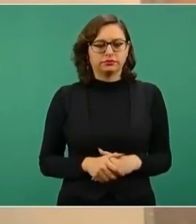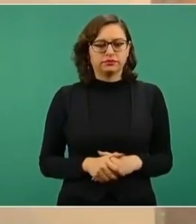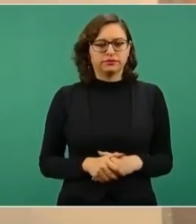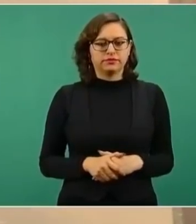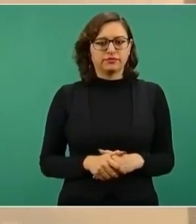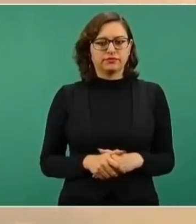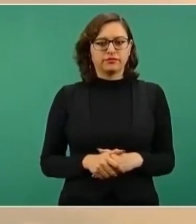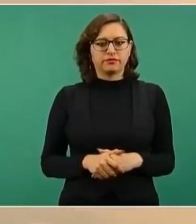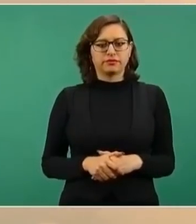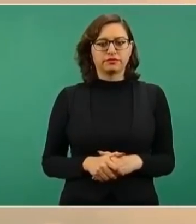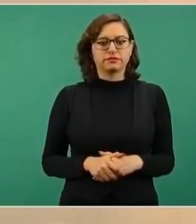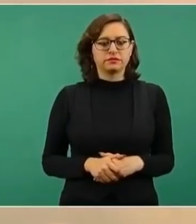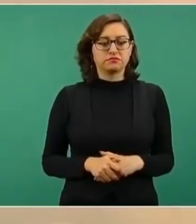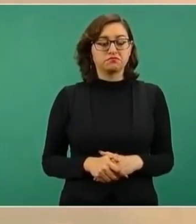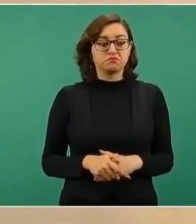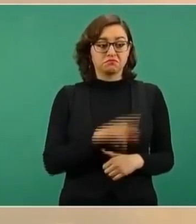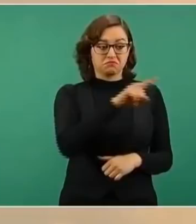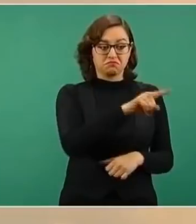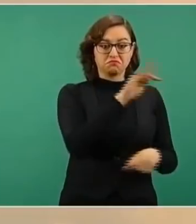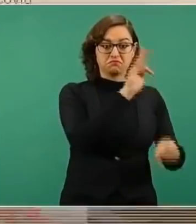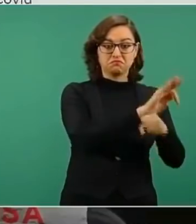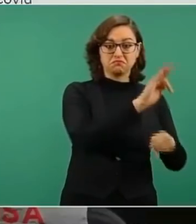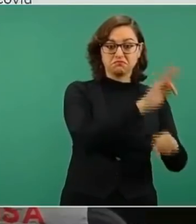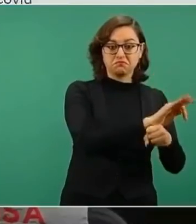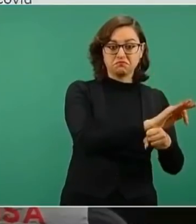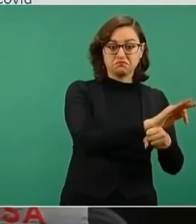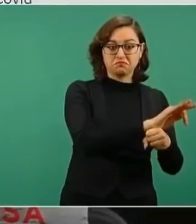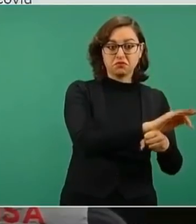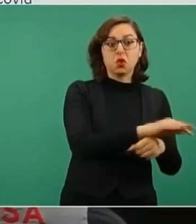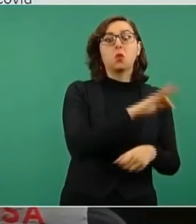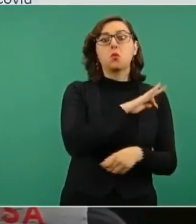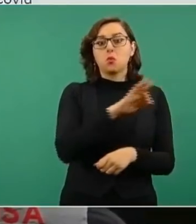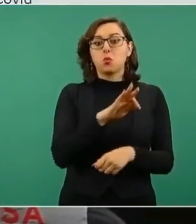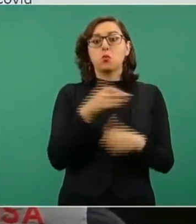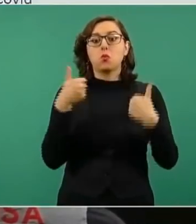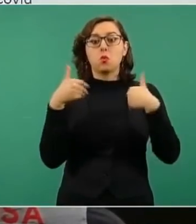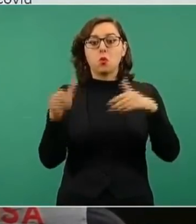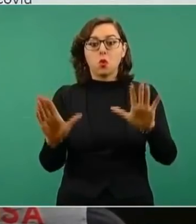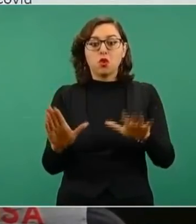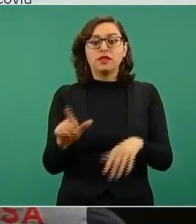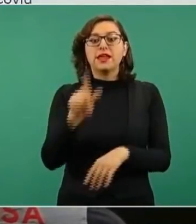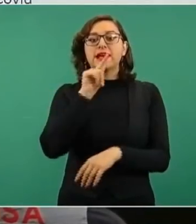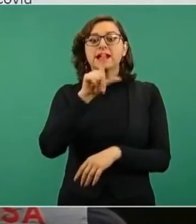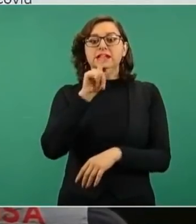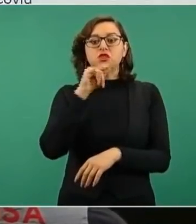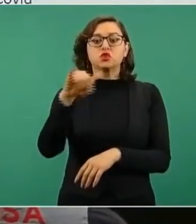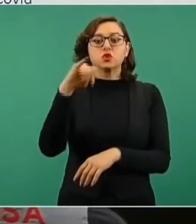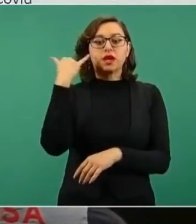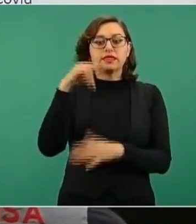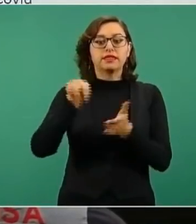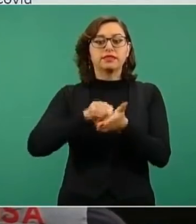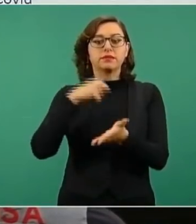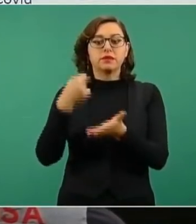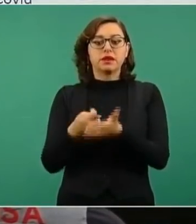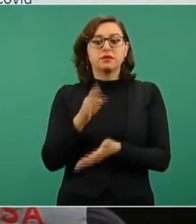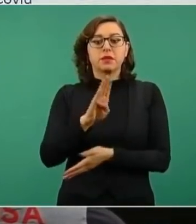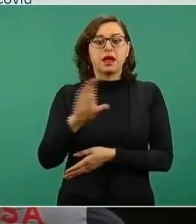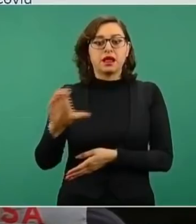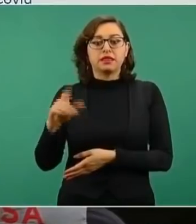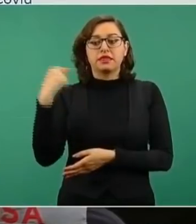Pues equivaldría a vacunar a todos los adultos mayores de Jalisco, de Yucatán, de Tamaulipas, de Baja California y de